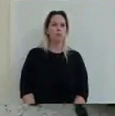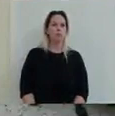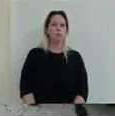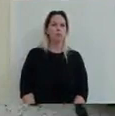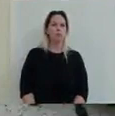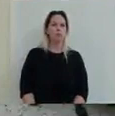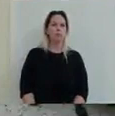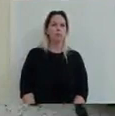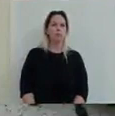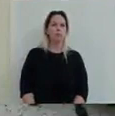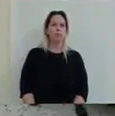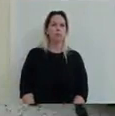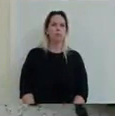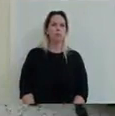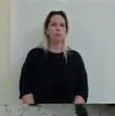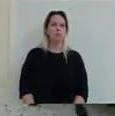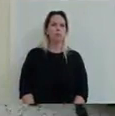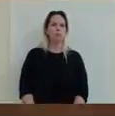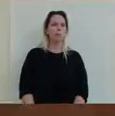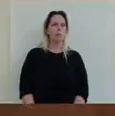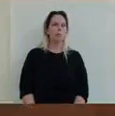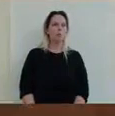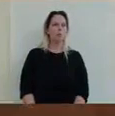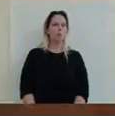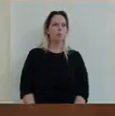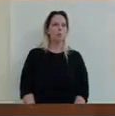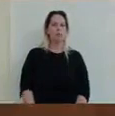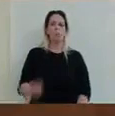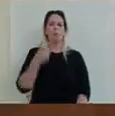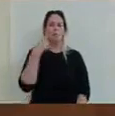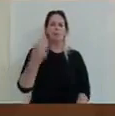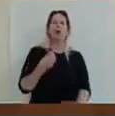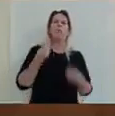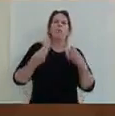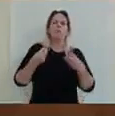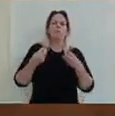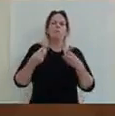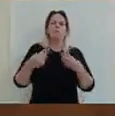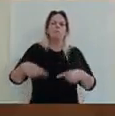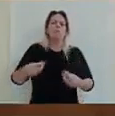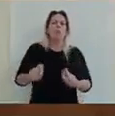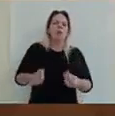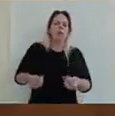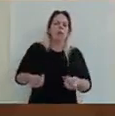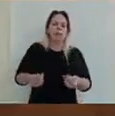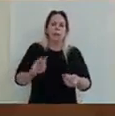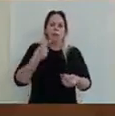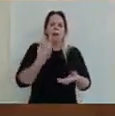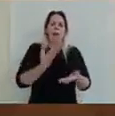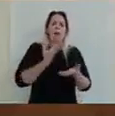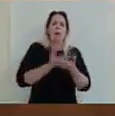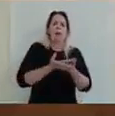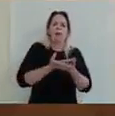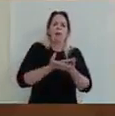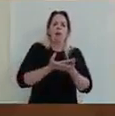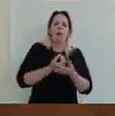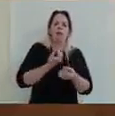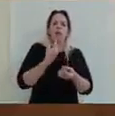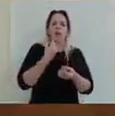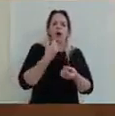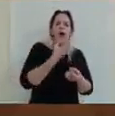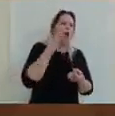En definitiva, para dejar en claro qué es lo que se está solicitando, porque en el uso de la palabra se está solicitando una cosa y por lo que